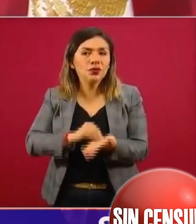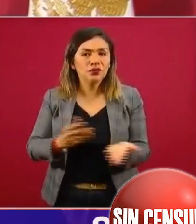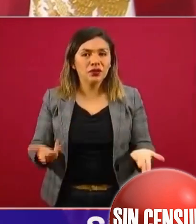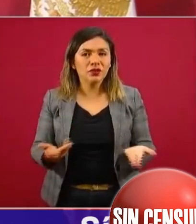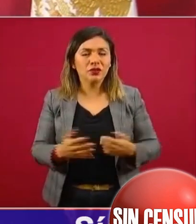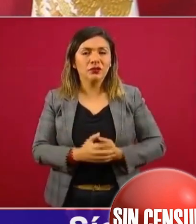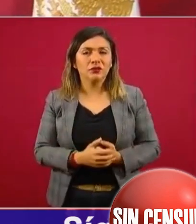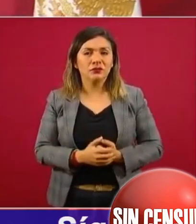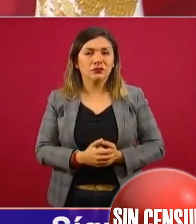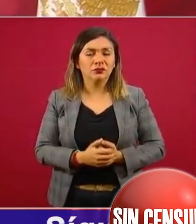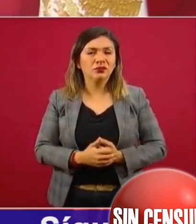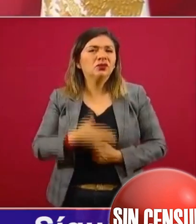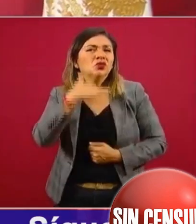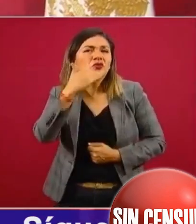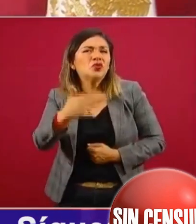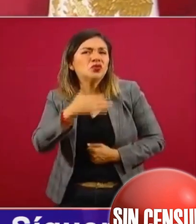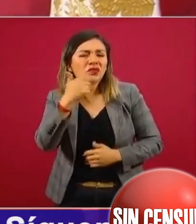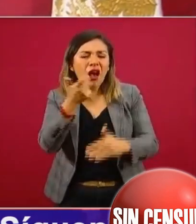Esa corrupción,